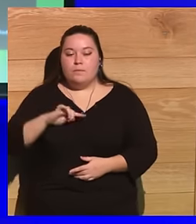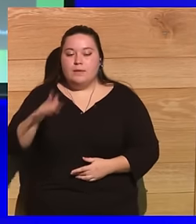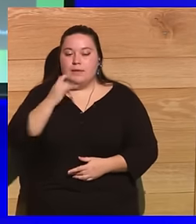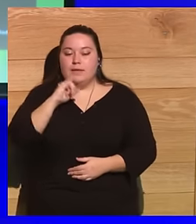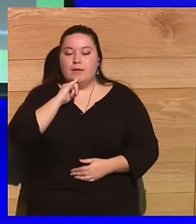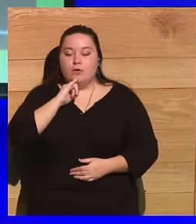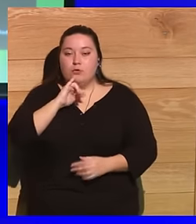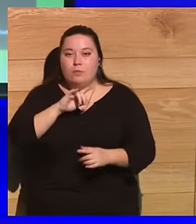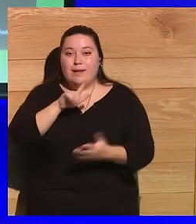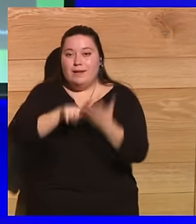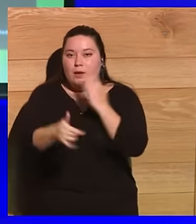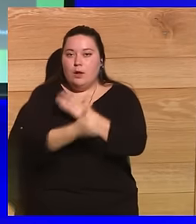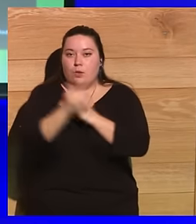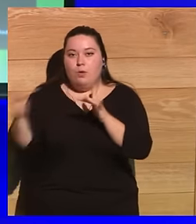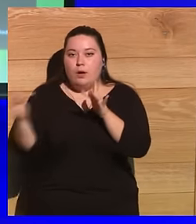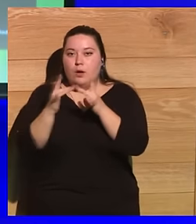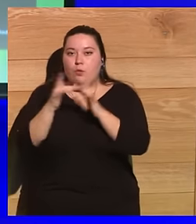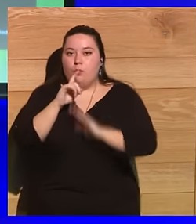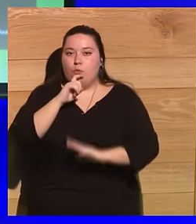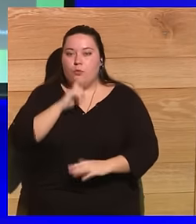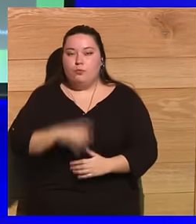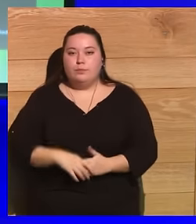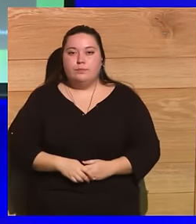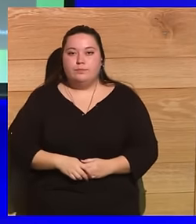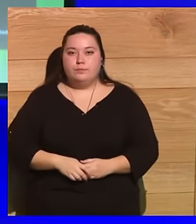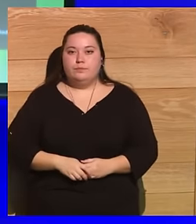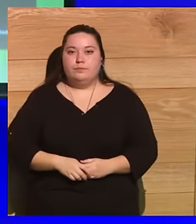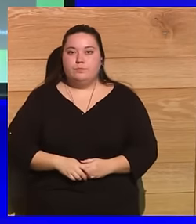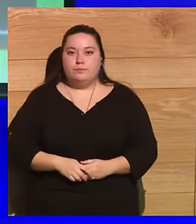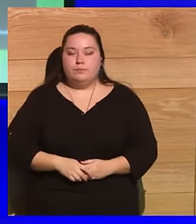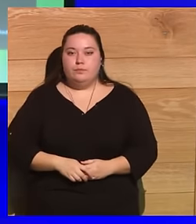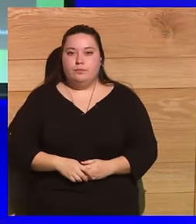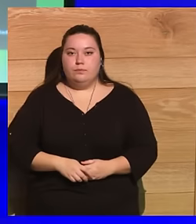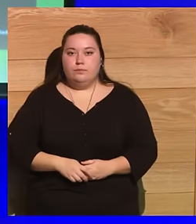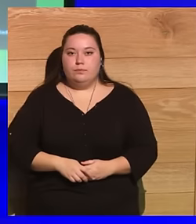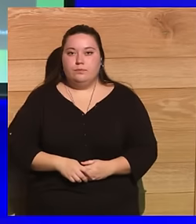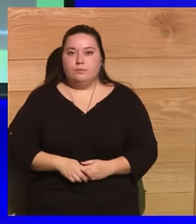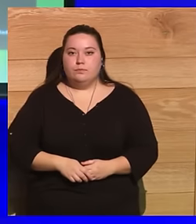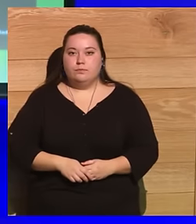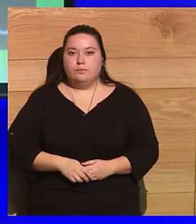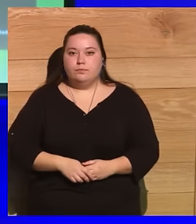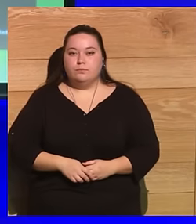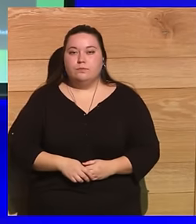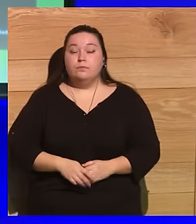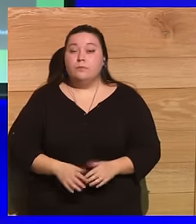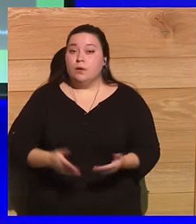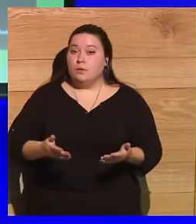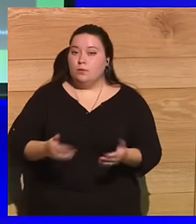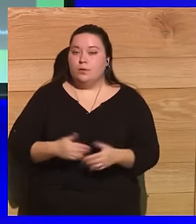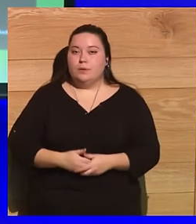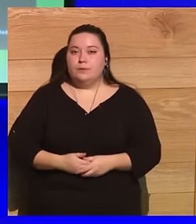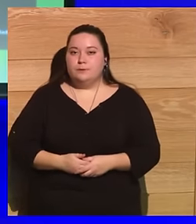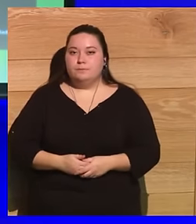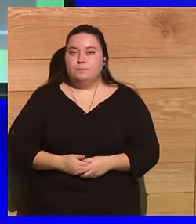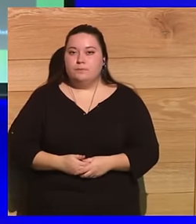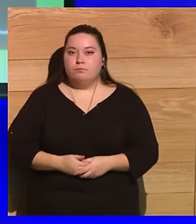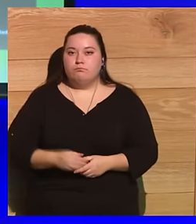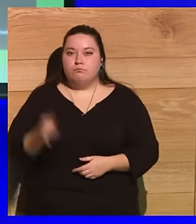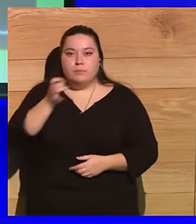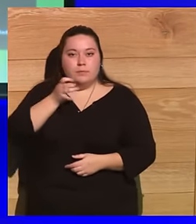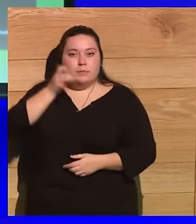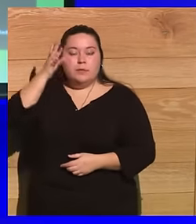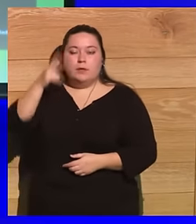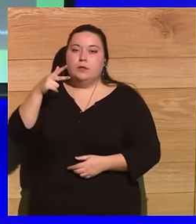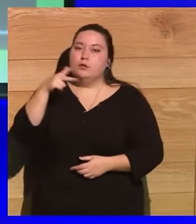el idioma, con el lenguaje, antes de generar este lenguaje? Entonces, esto lógicamente, bueno, venía de ideas